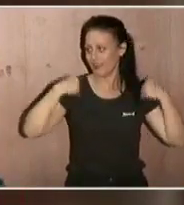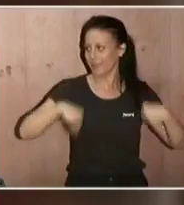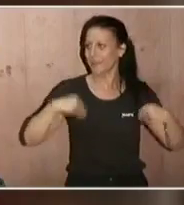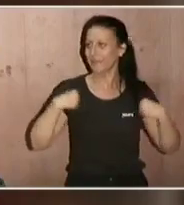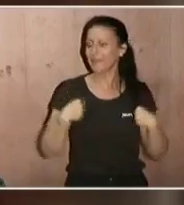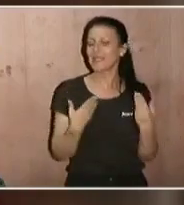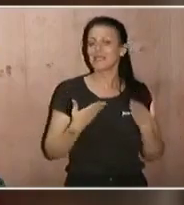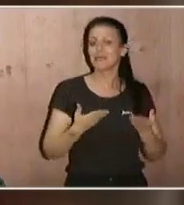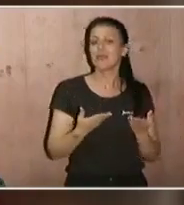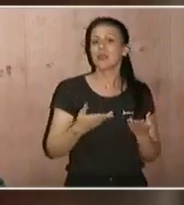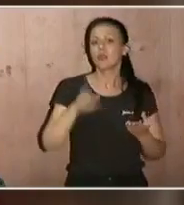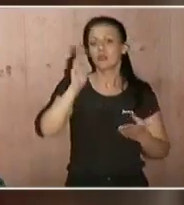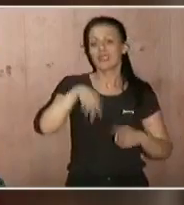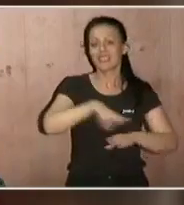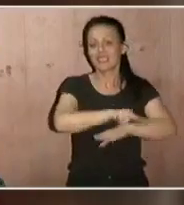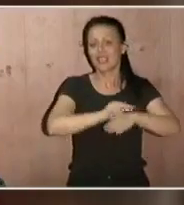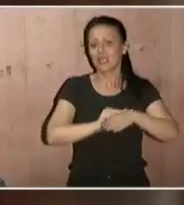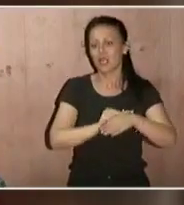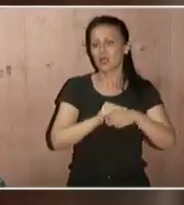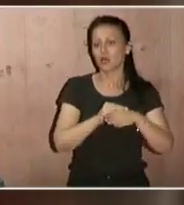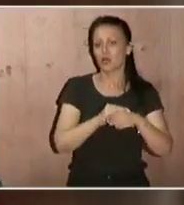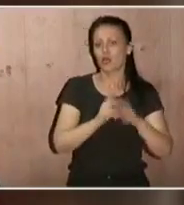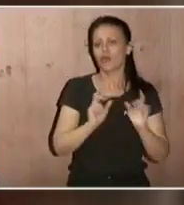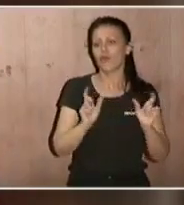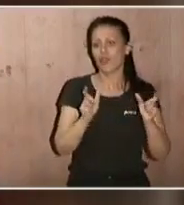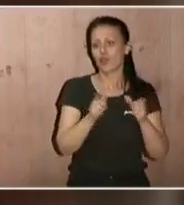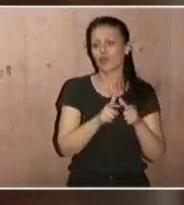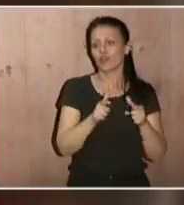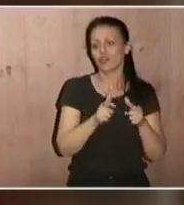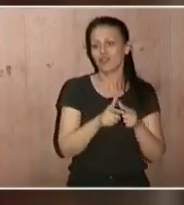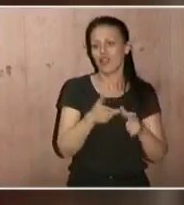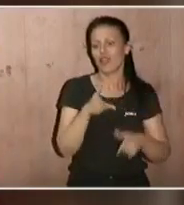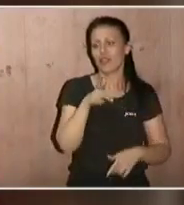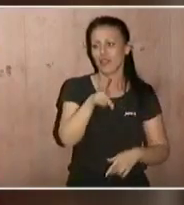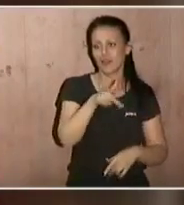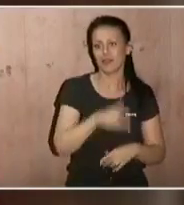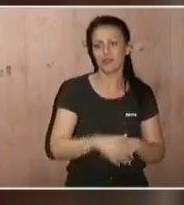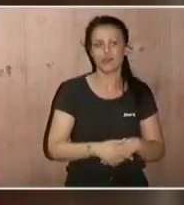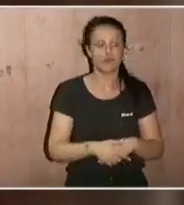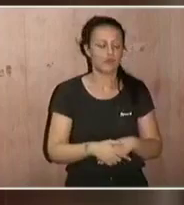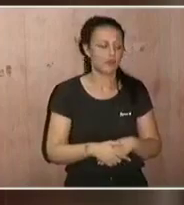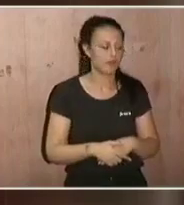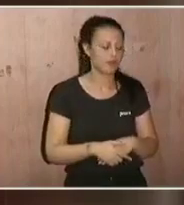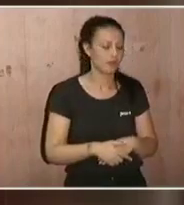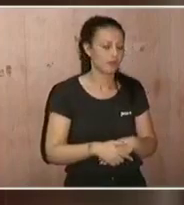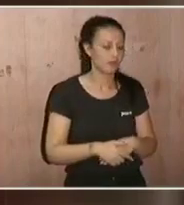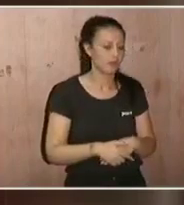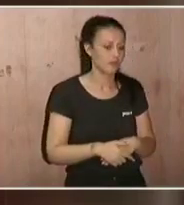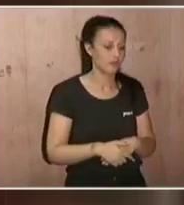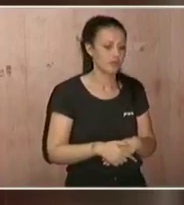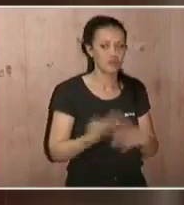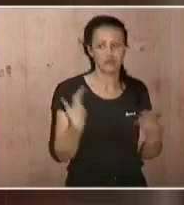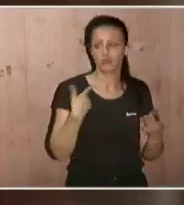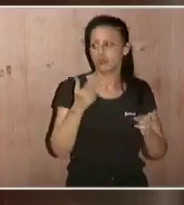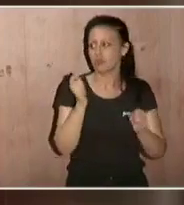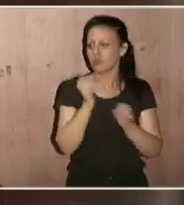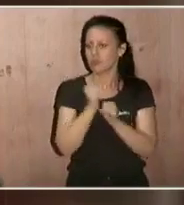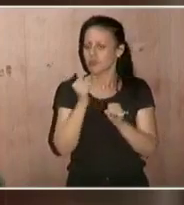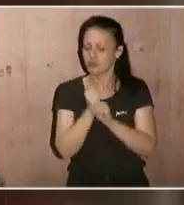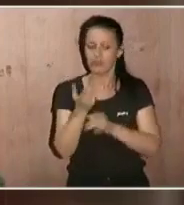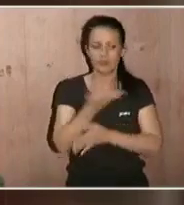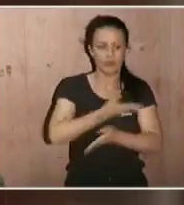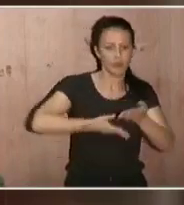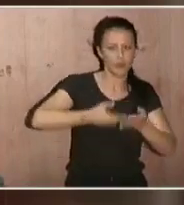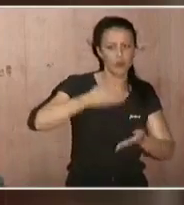y como decano de su Facultad de Derecho, al margen de todas aquellas otras tareas directivas y de coordinación de cursos